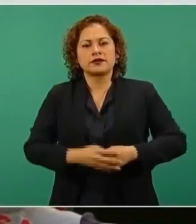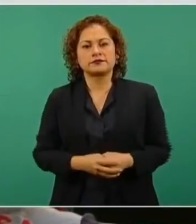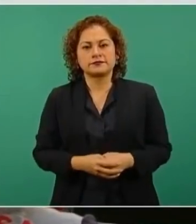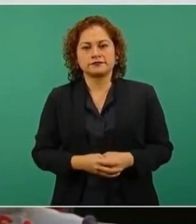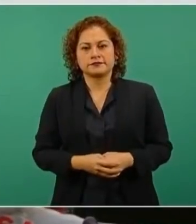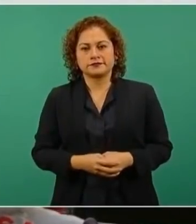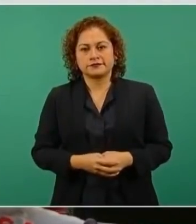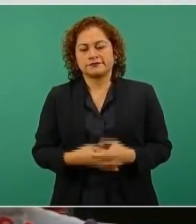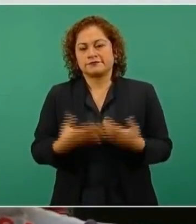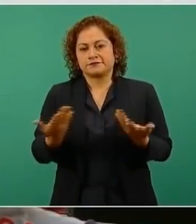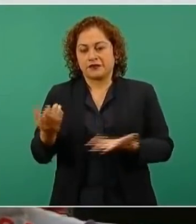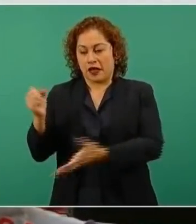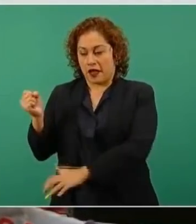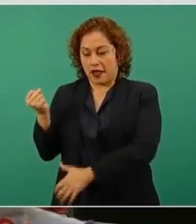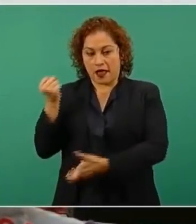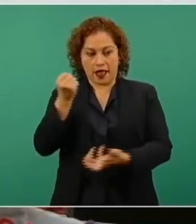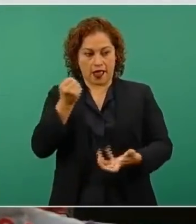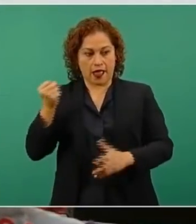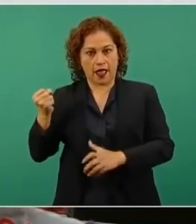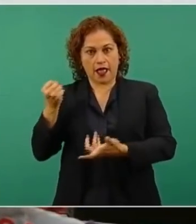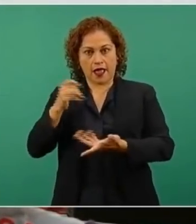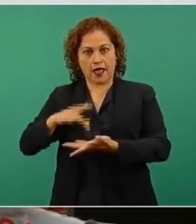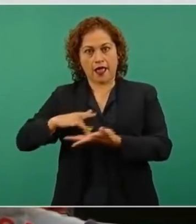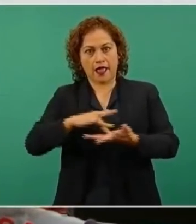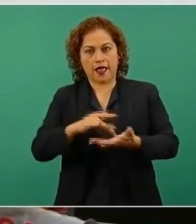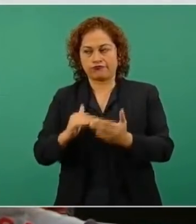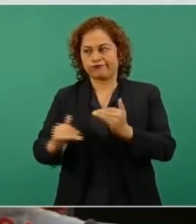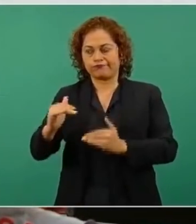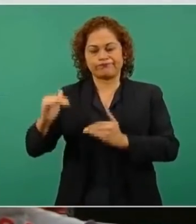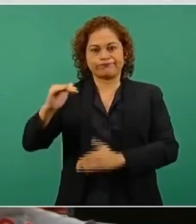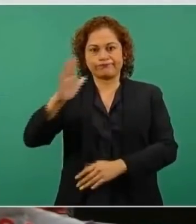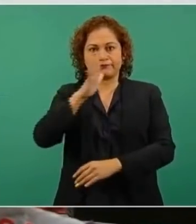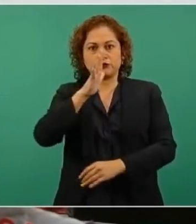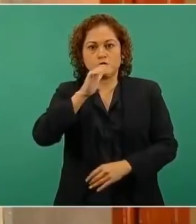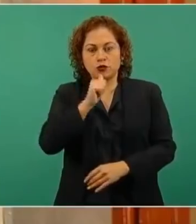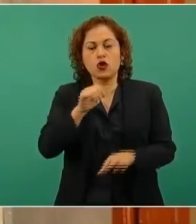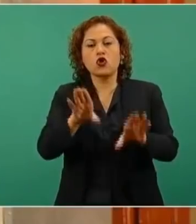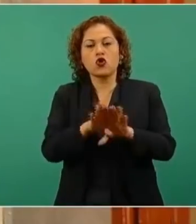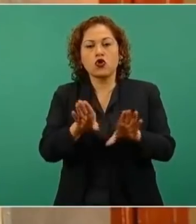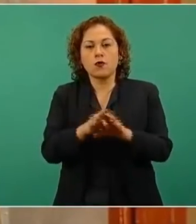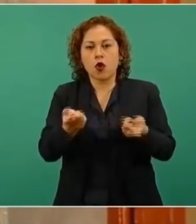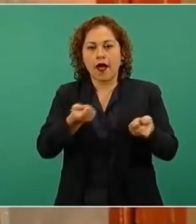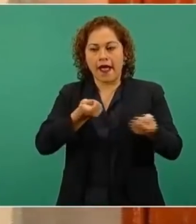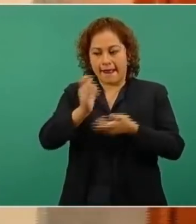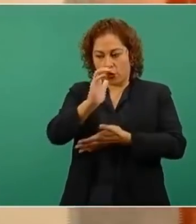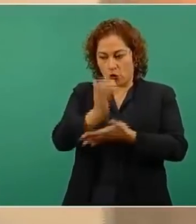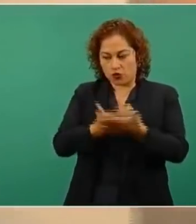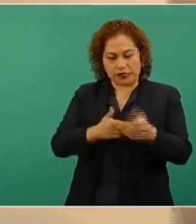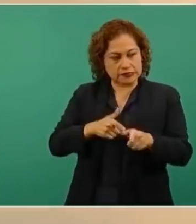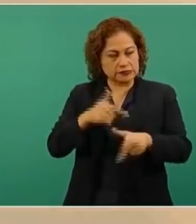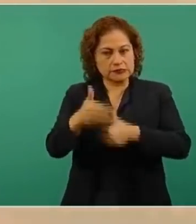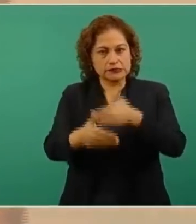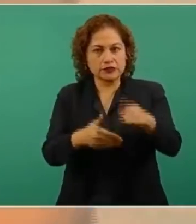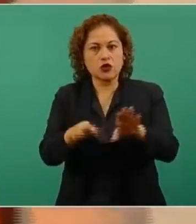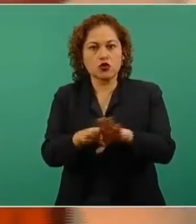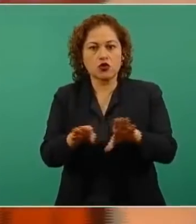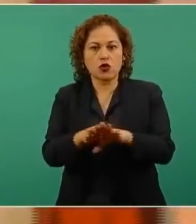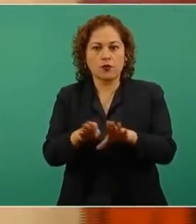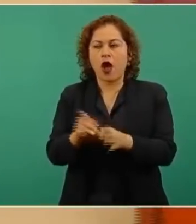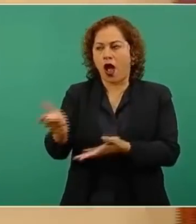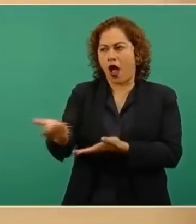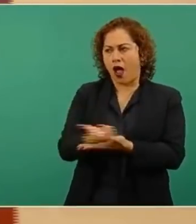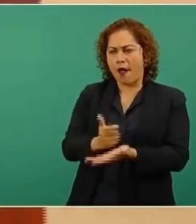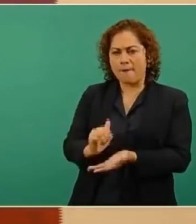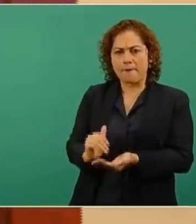no aumentaban los subsidios, la manera de sostener estos contratos, pues es aumentando las